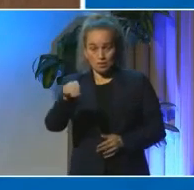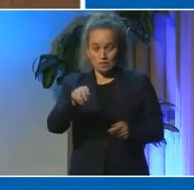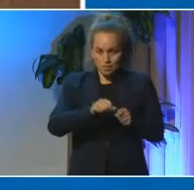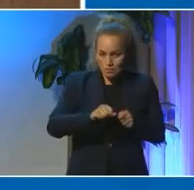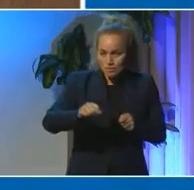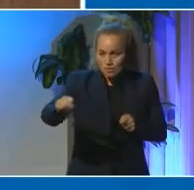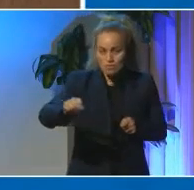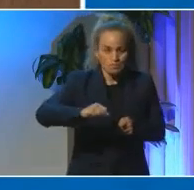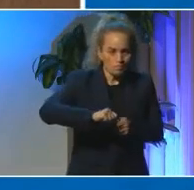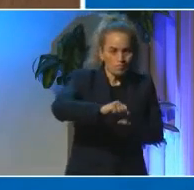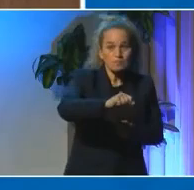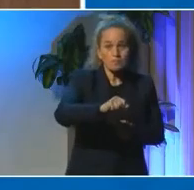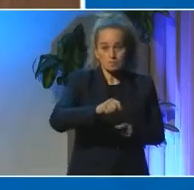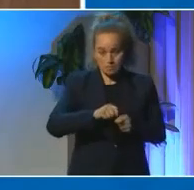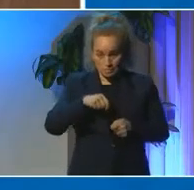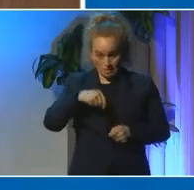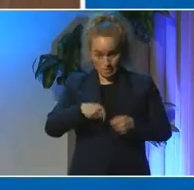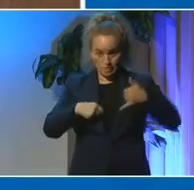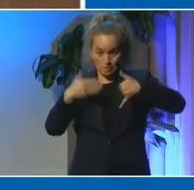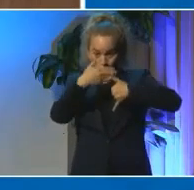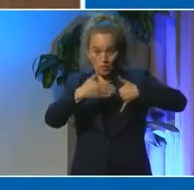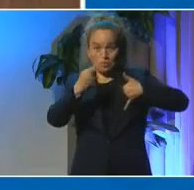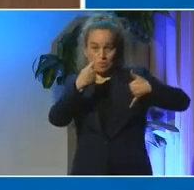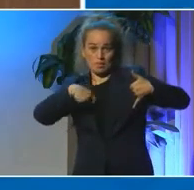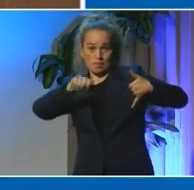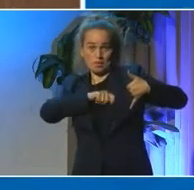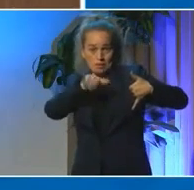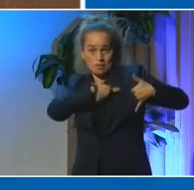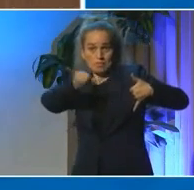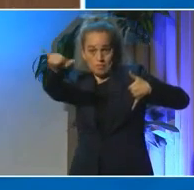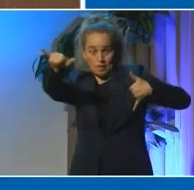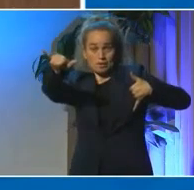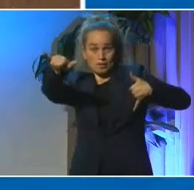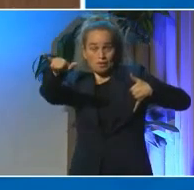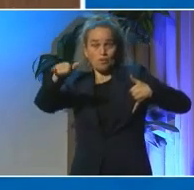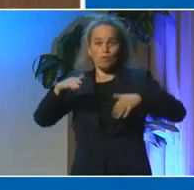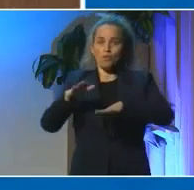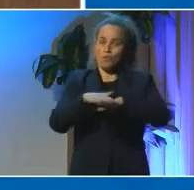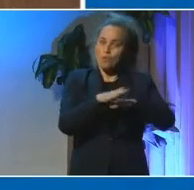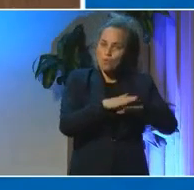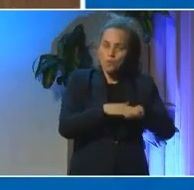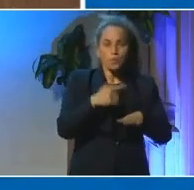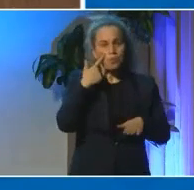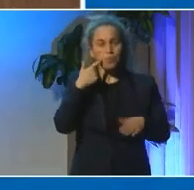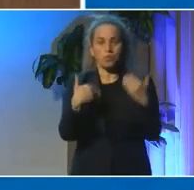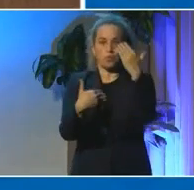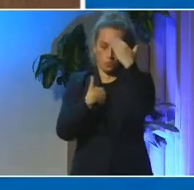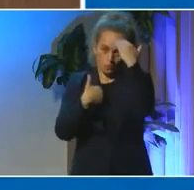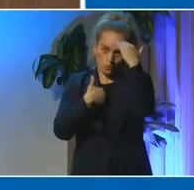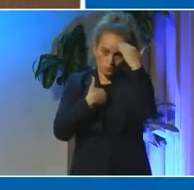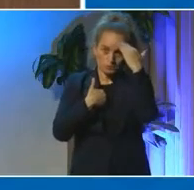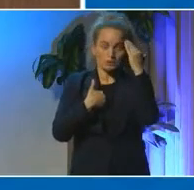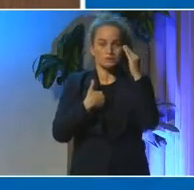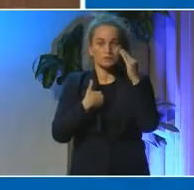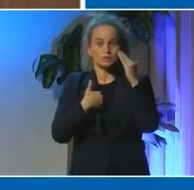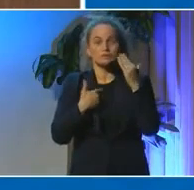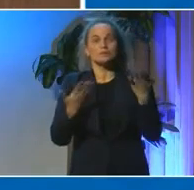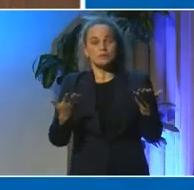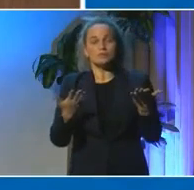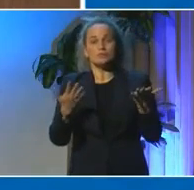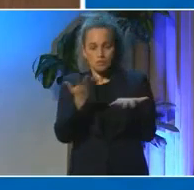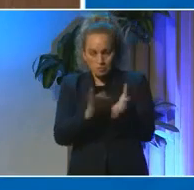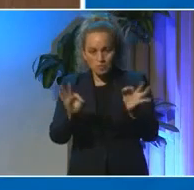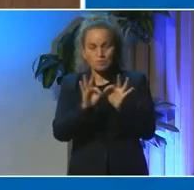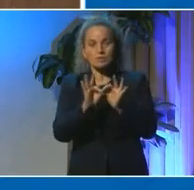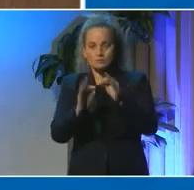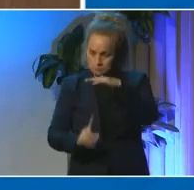existe de aquí a Europa de aquí a España y es es increíble porque motivando eso somos conscientes o o sobre todo creando esa